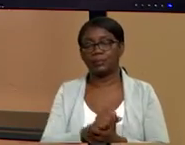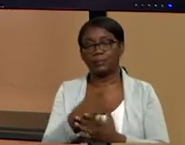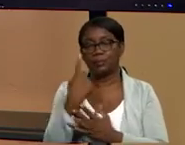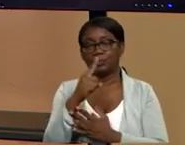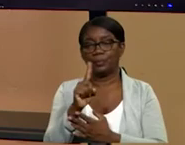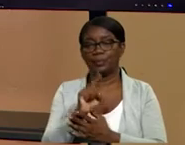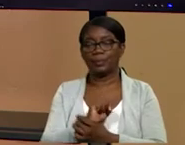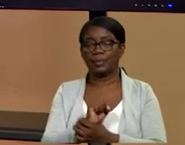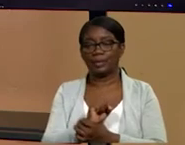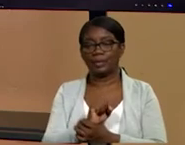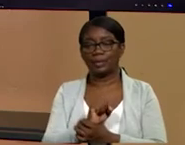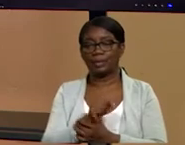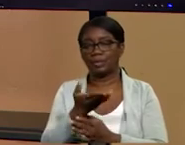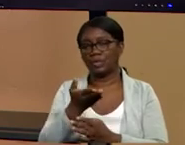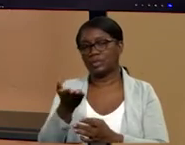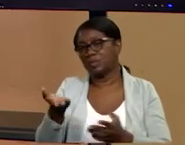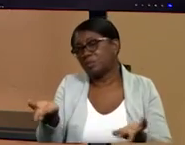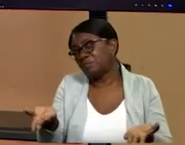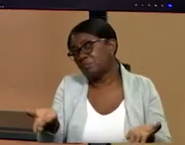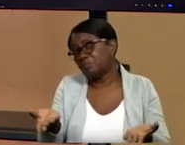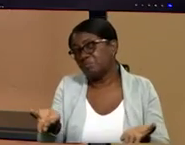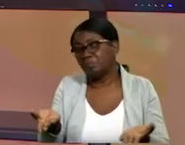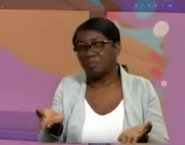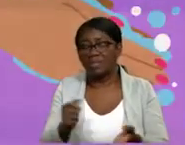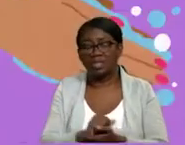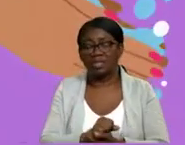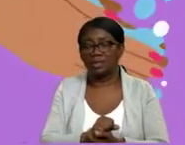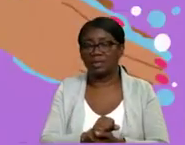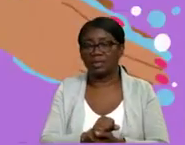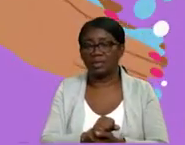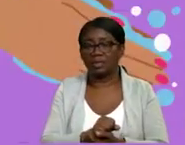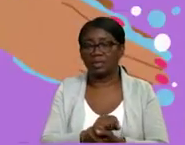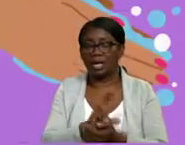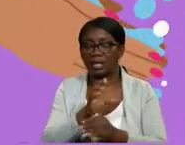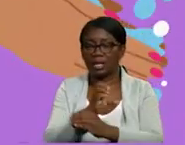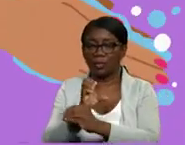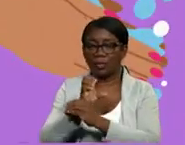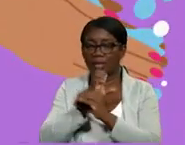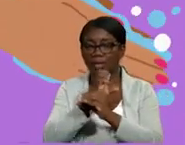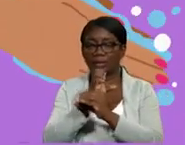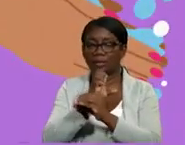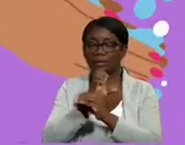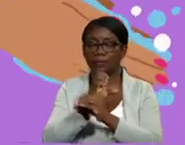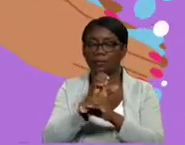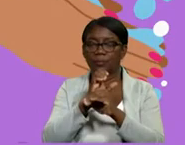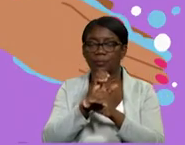para cosas que ustedes saben no tienen mayor relevancia. Hay que cuidarse, quédate en casa.